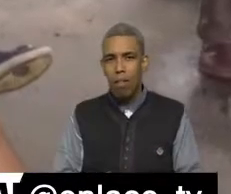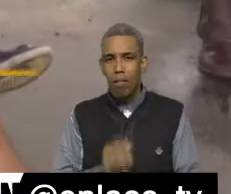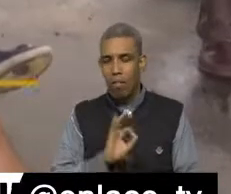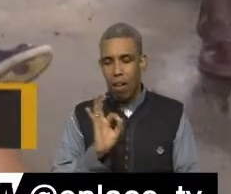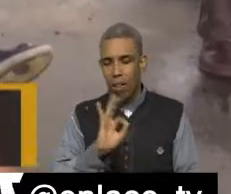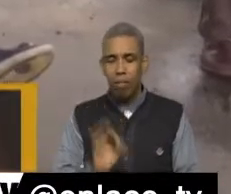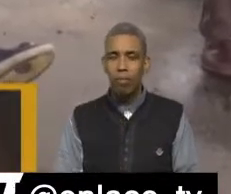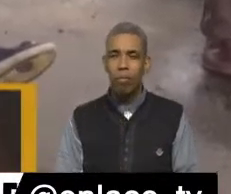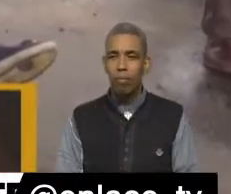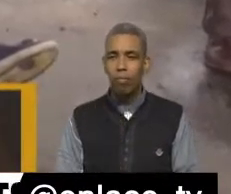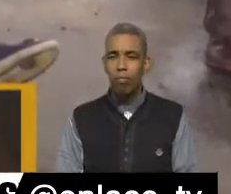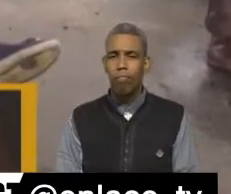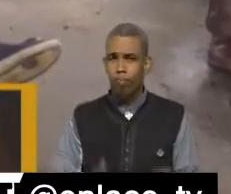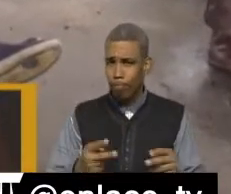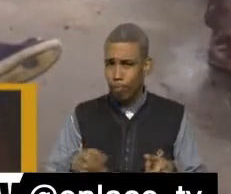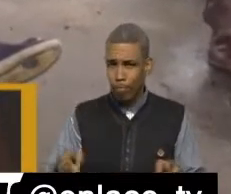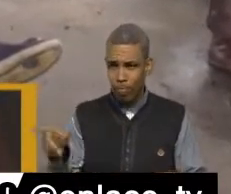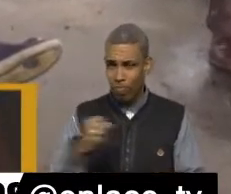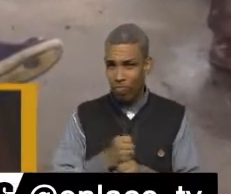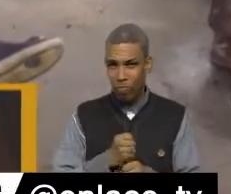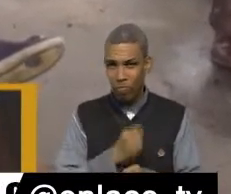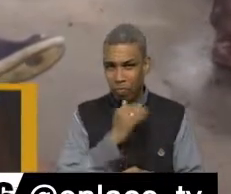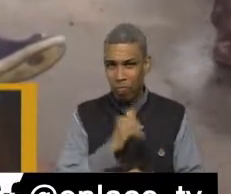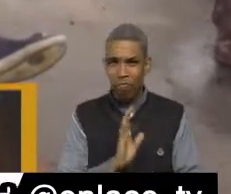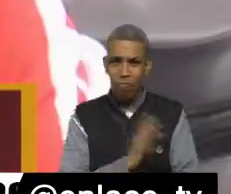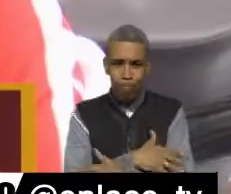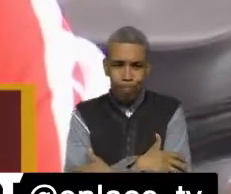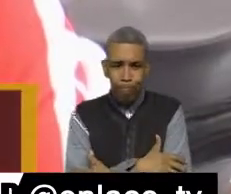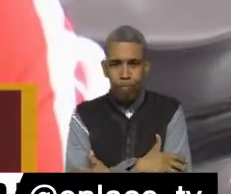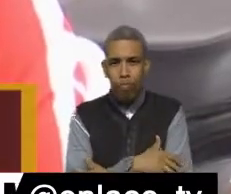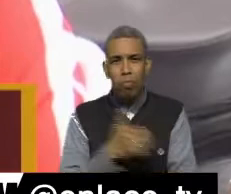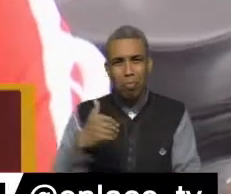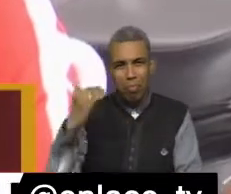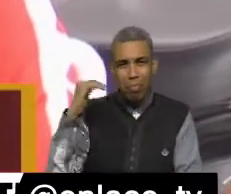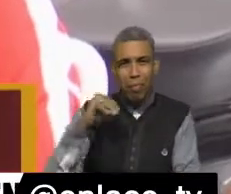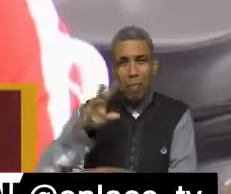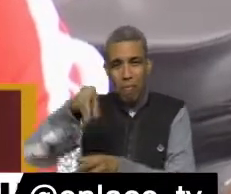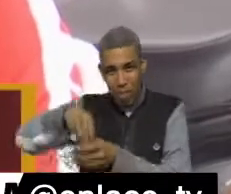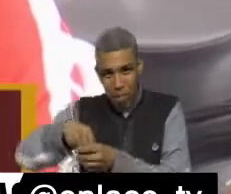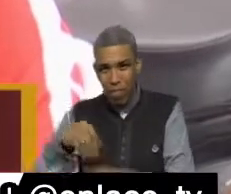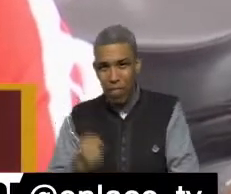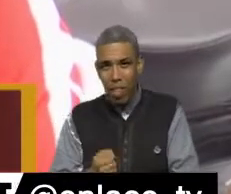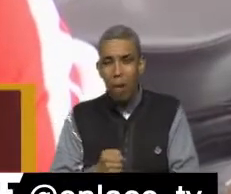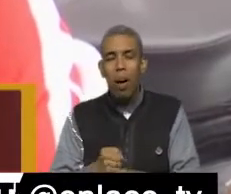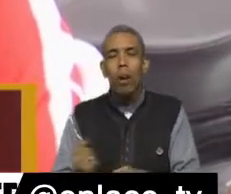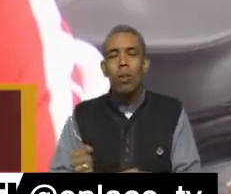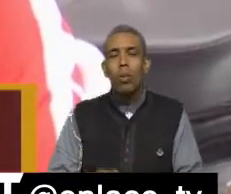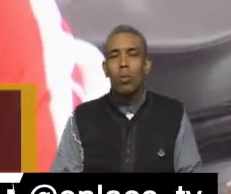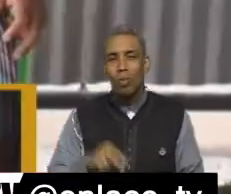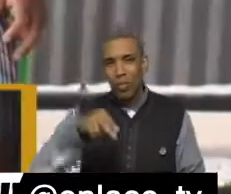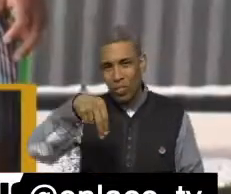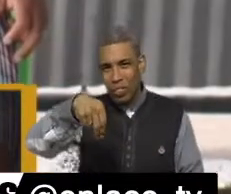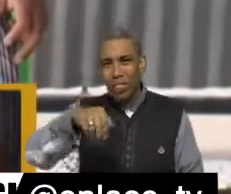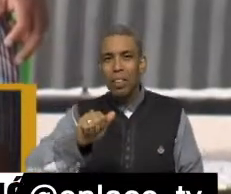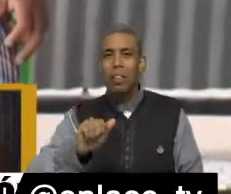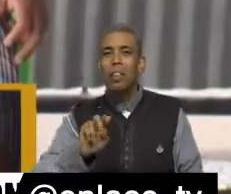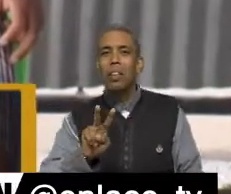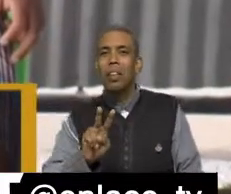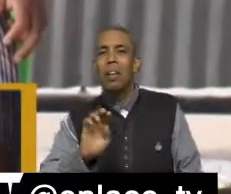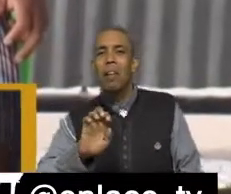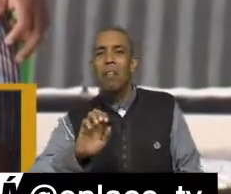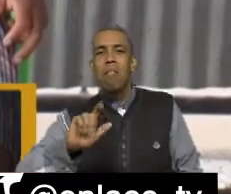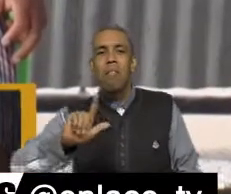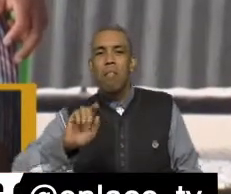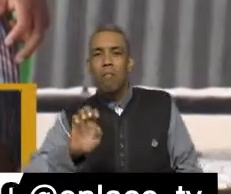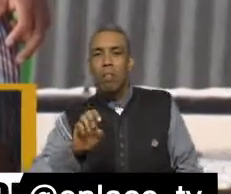Sin pago de sus salarios por parte de Navelena continúan quienes prestaron sus servicios a este consorcio, al que le fue cancelado su APP para la recuperación